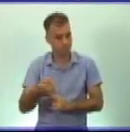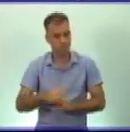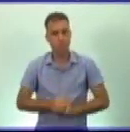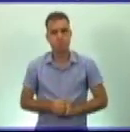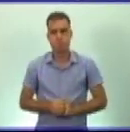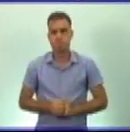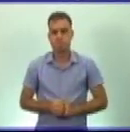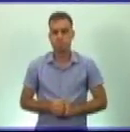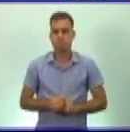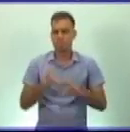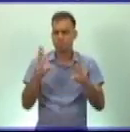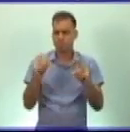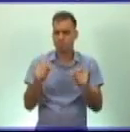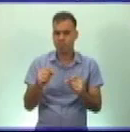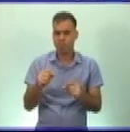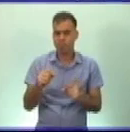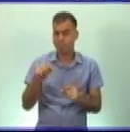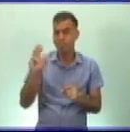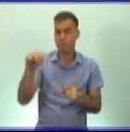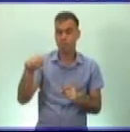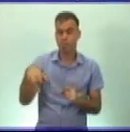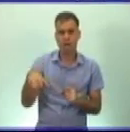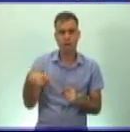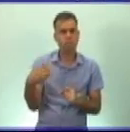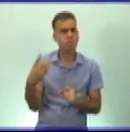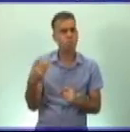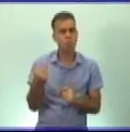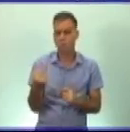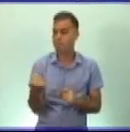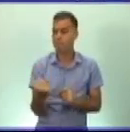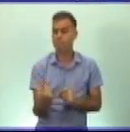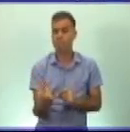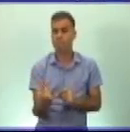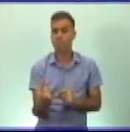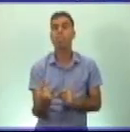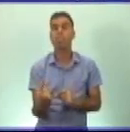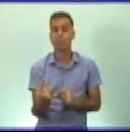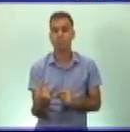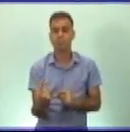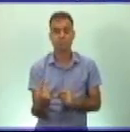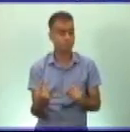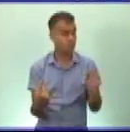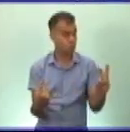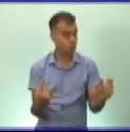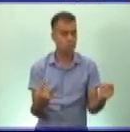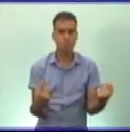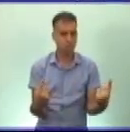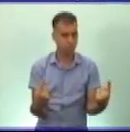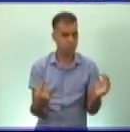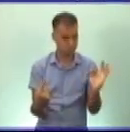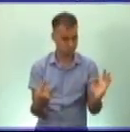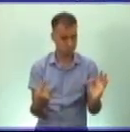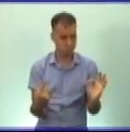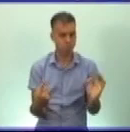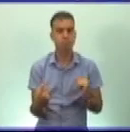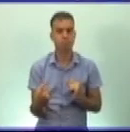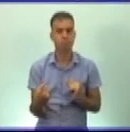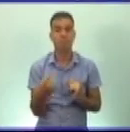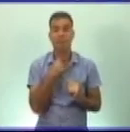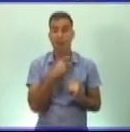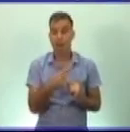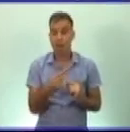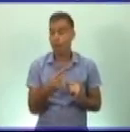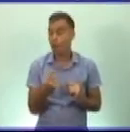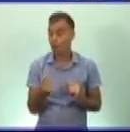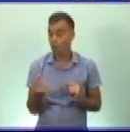¿cuántos átomos de magnesio tenemos en los reaccionantes? 1. Y en los productos, 1. Recuerden que cuando no tengo subíndice, me